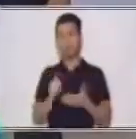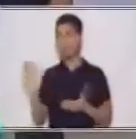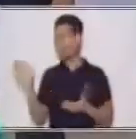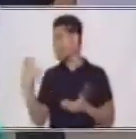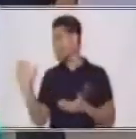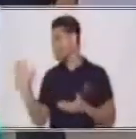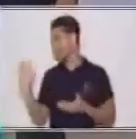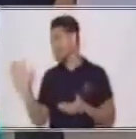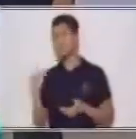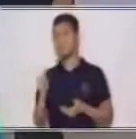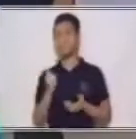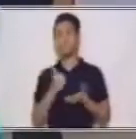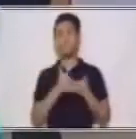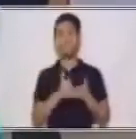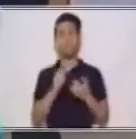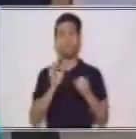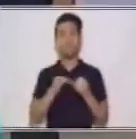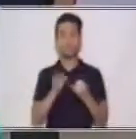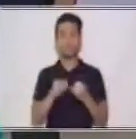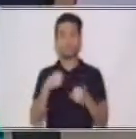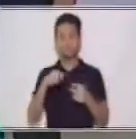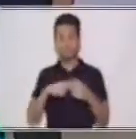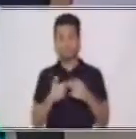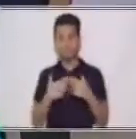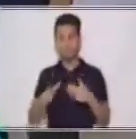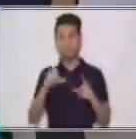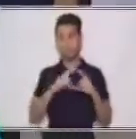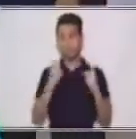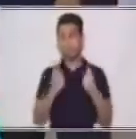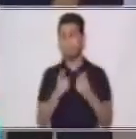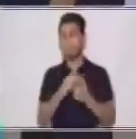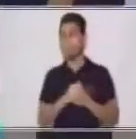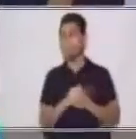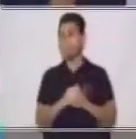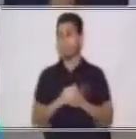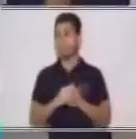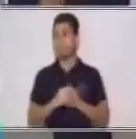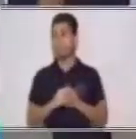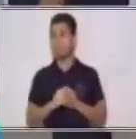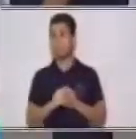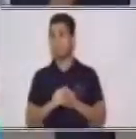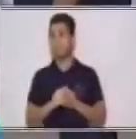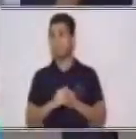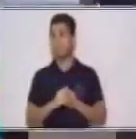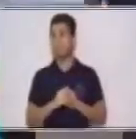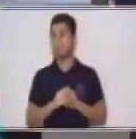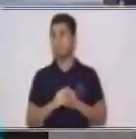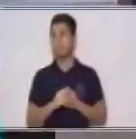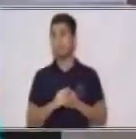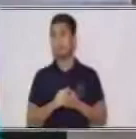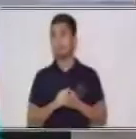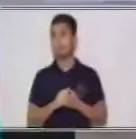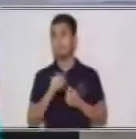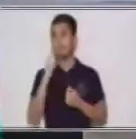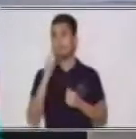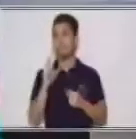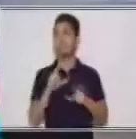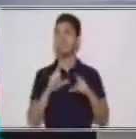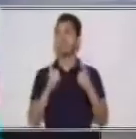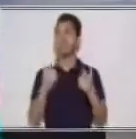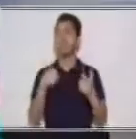Mauricio. Y vamos a iniciar nuestra clase. Muy bien. Veamos de qué. Como vamos a trabajar lo que